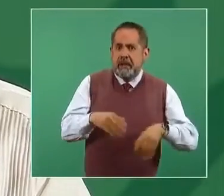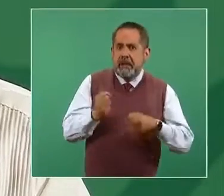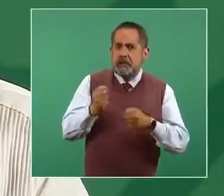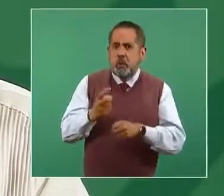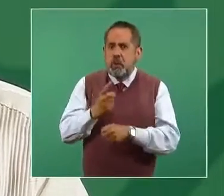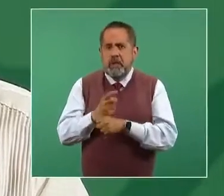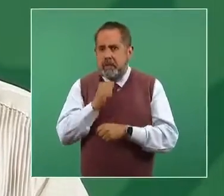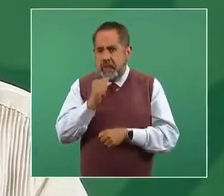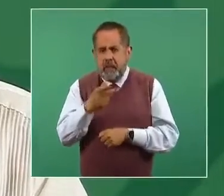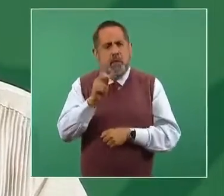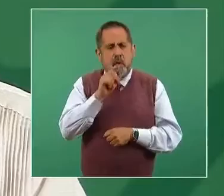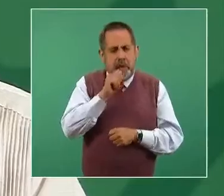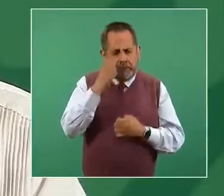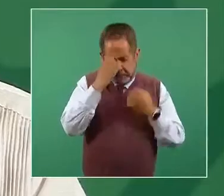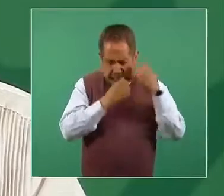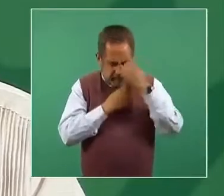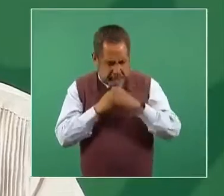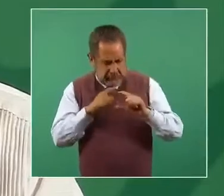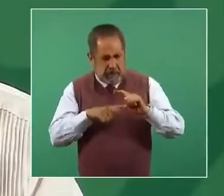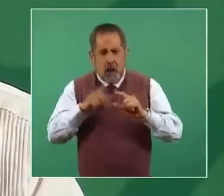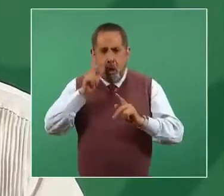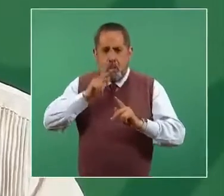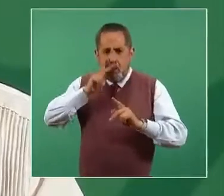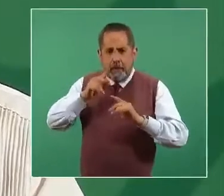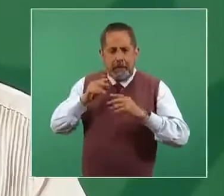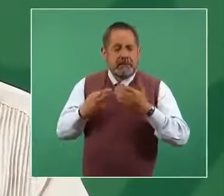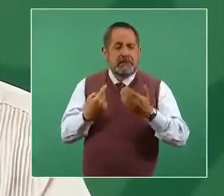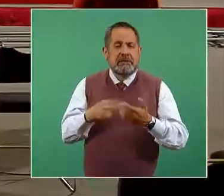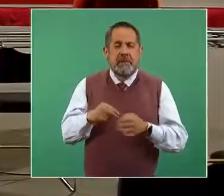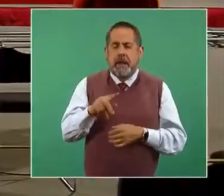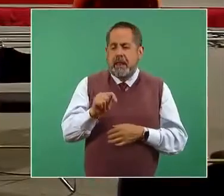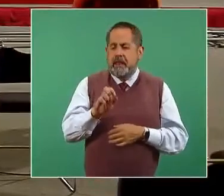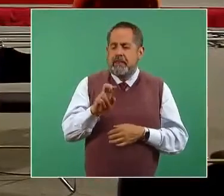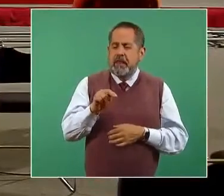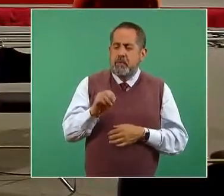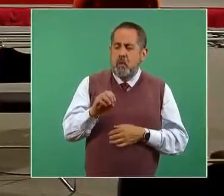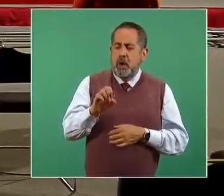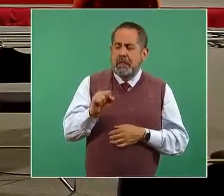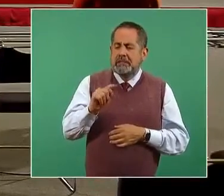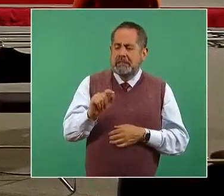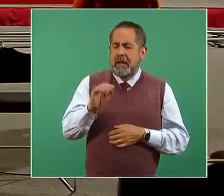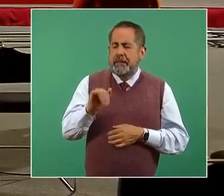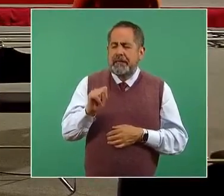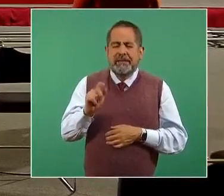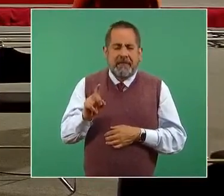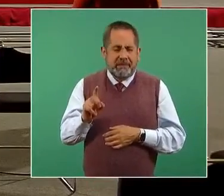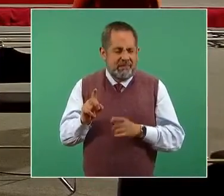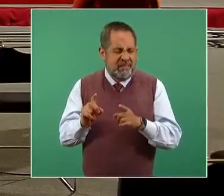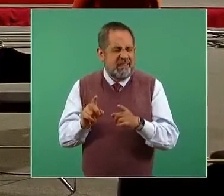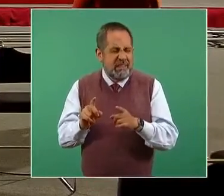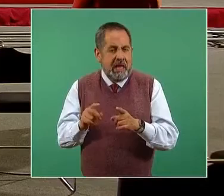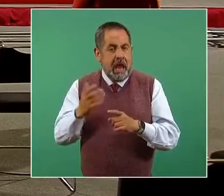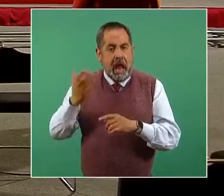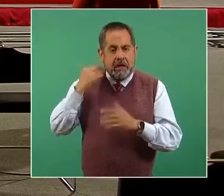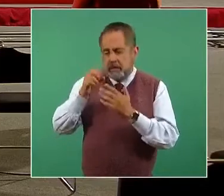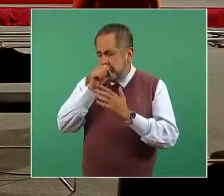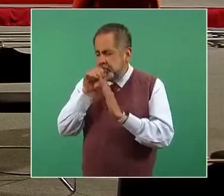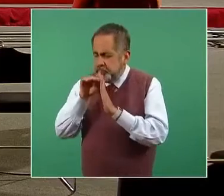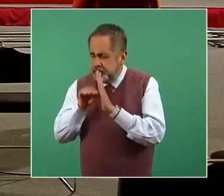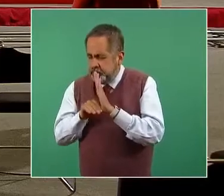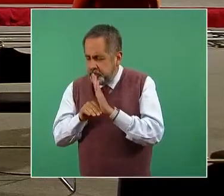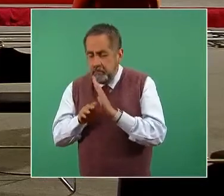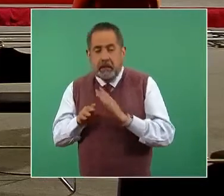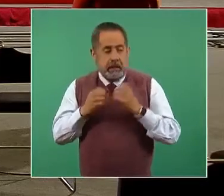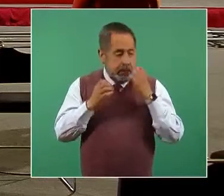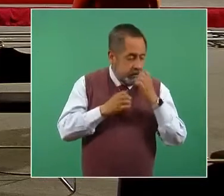producto, pero también se considera en las pruebas de termoestabilidad. Y en estas pruebas de termoestabilidad es muy,